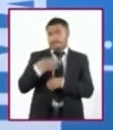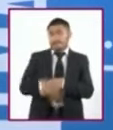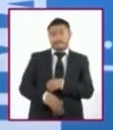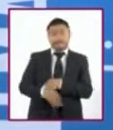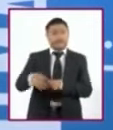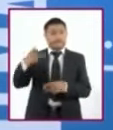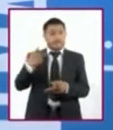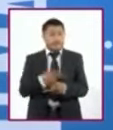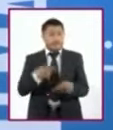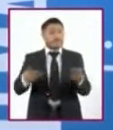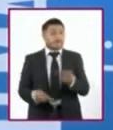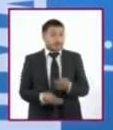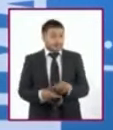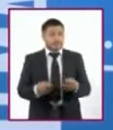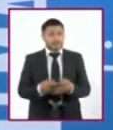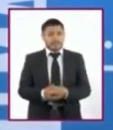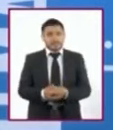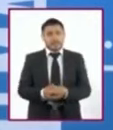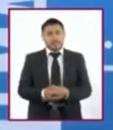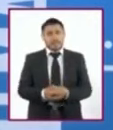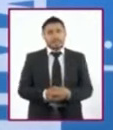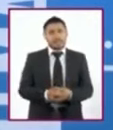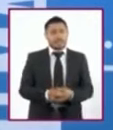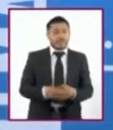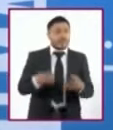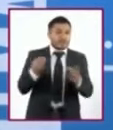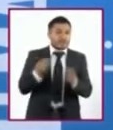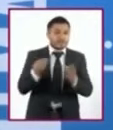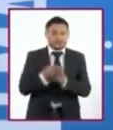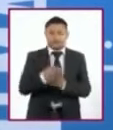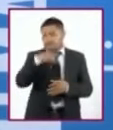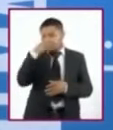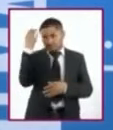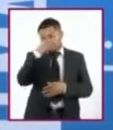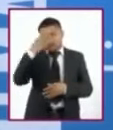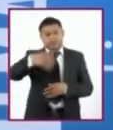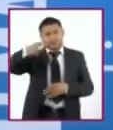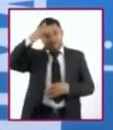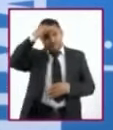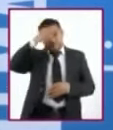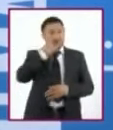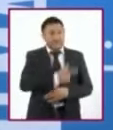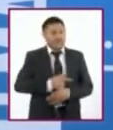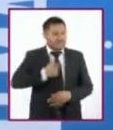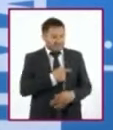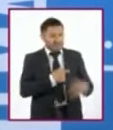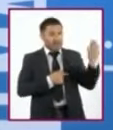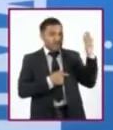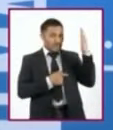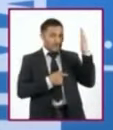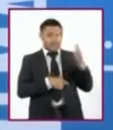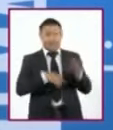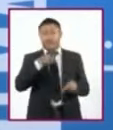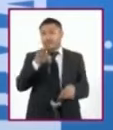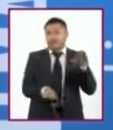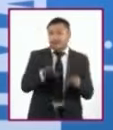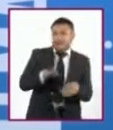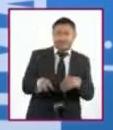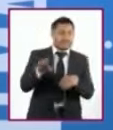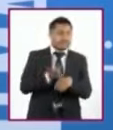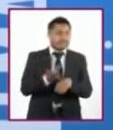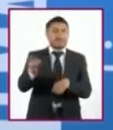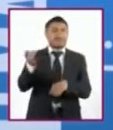preparatoria, se dedicó a tomar cursos de fotografía. Le gusta experimentar con espejos y, de vez en cuando, me